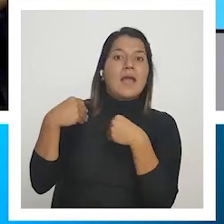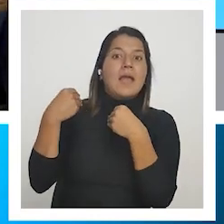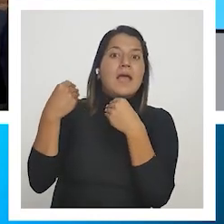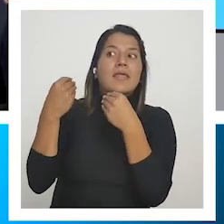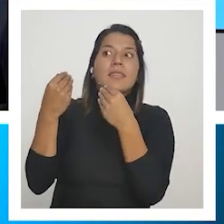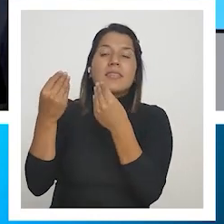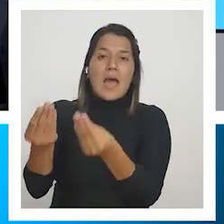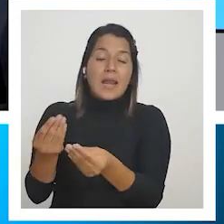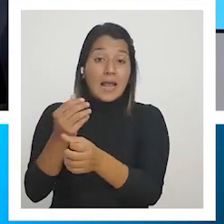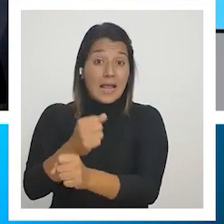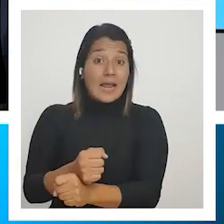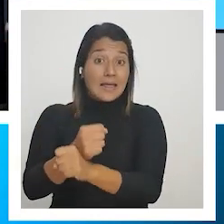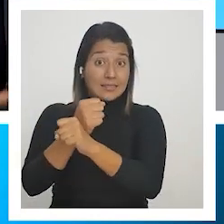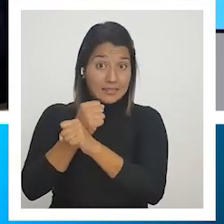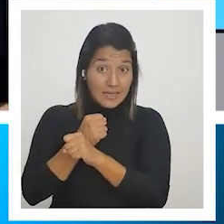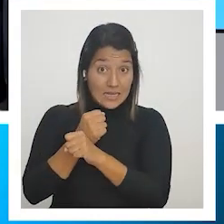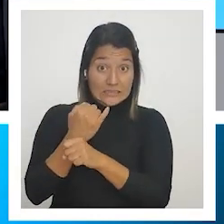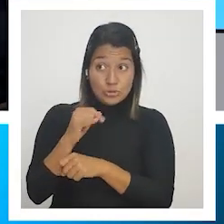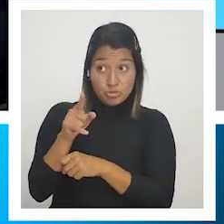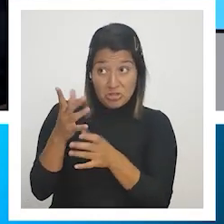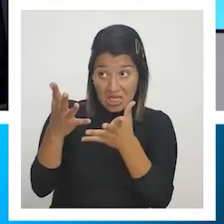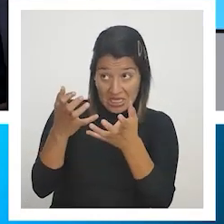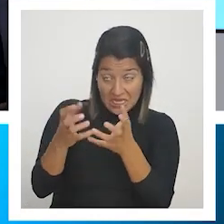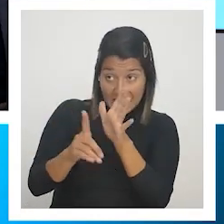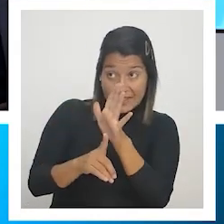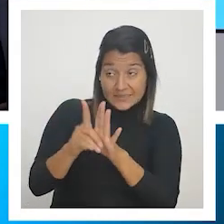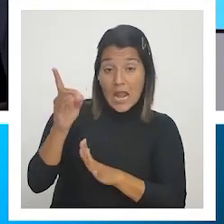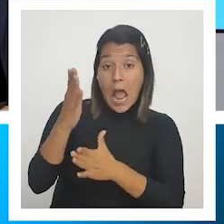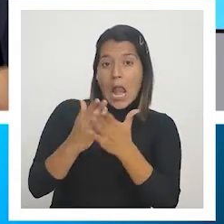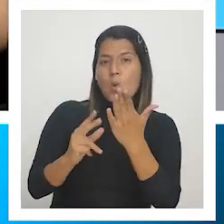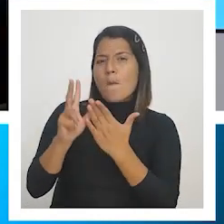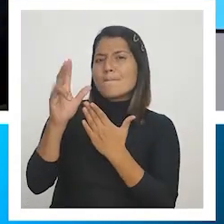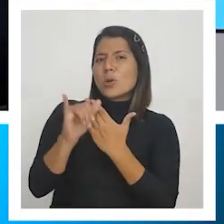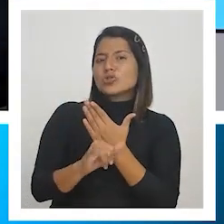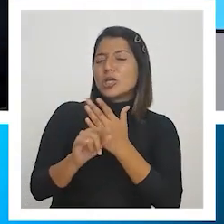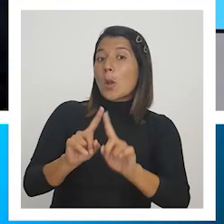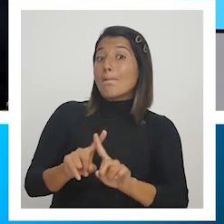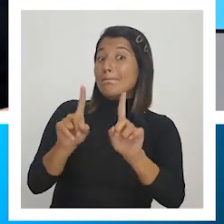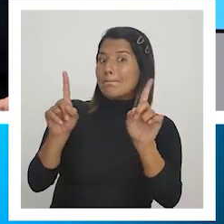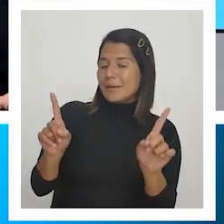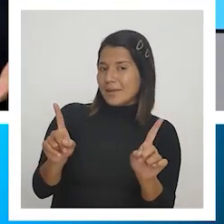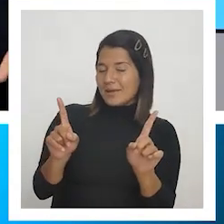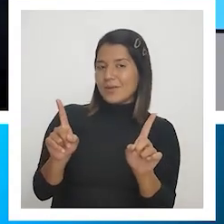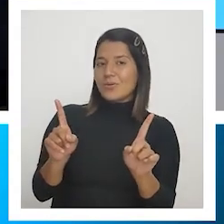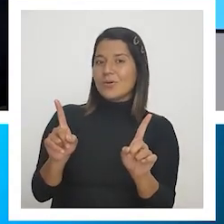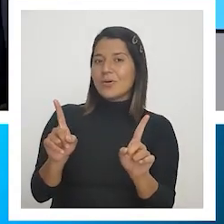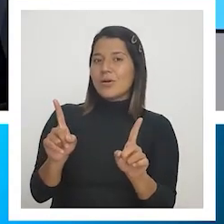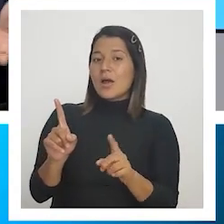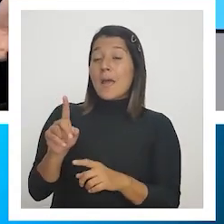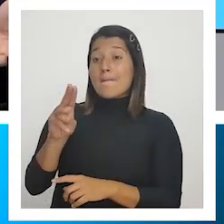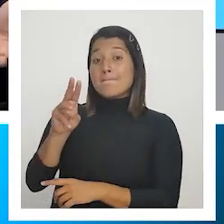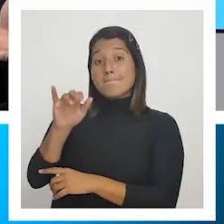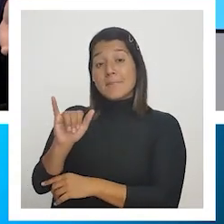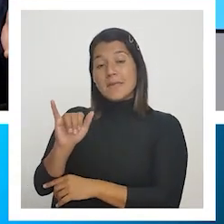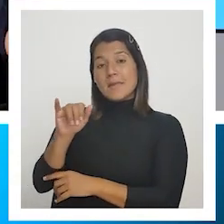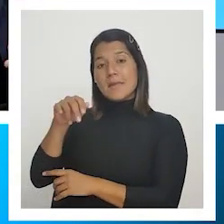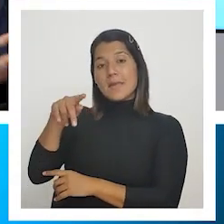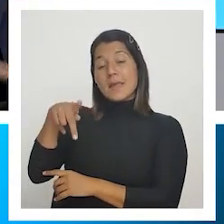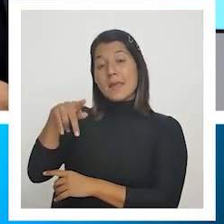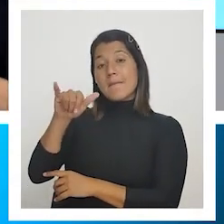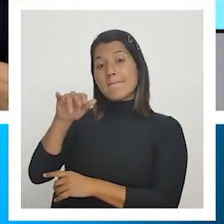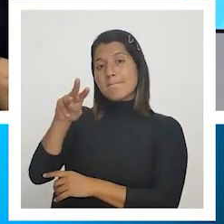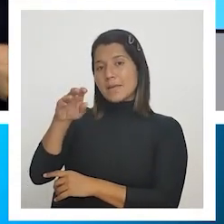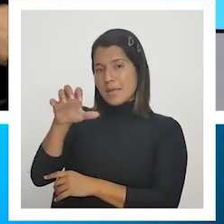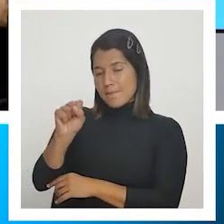querés desarrollar determinado proyecto, pero no necesariamente las pymes y MIPYMES tienen la capacidad de